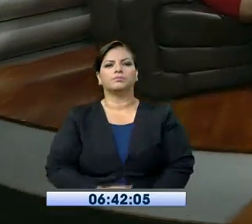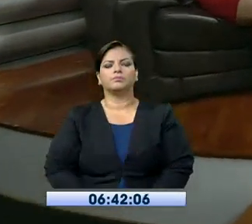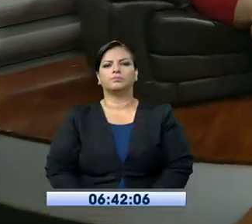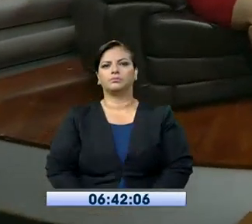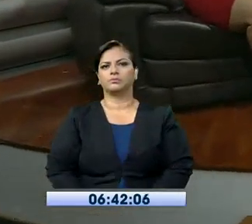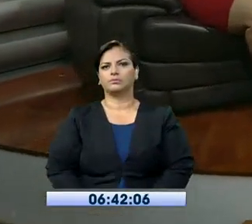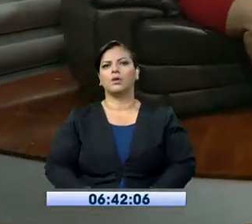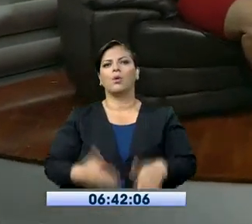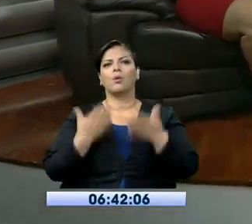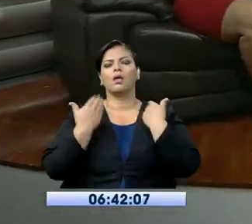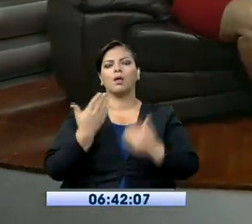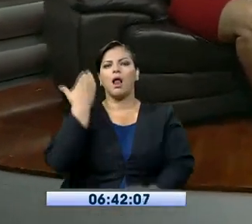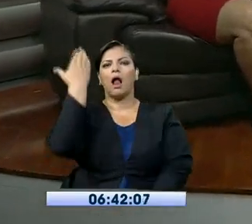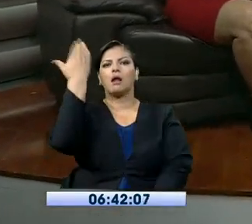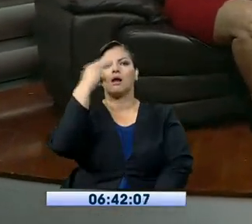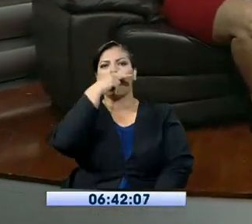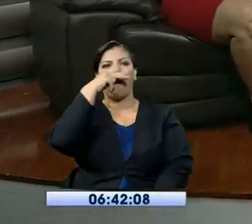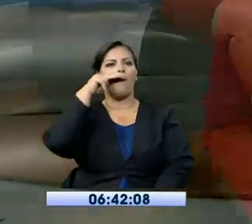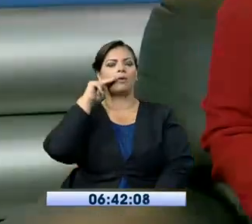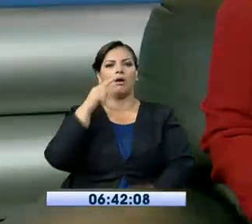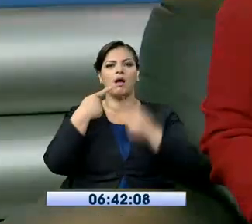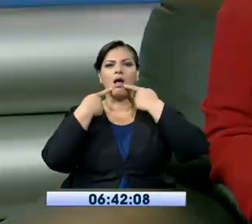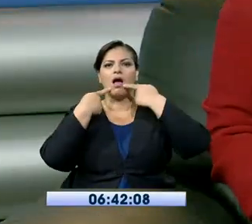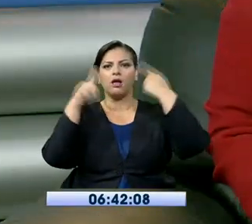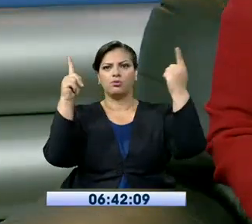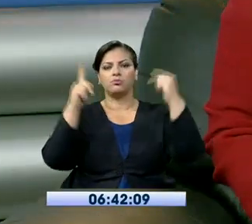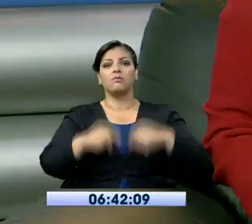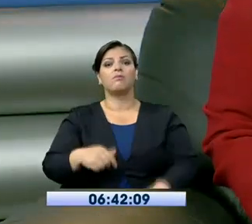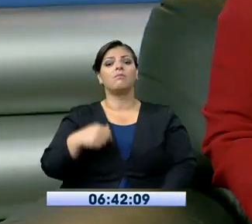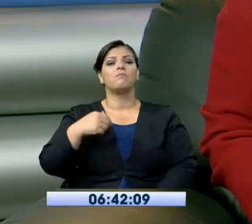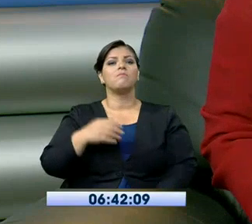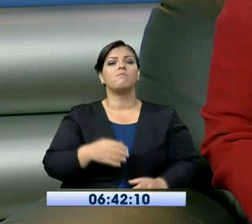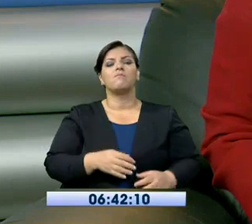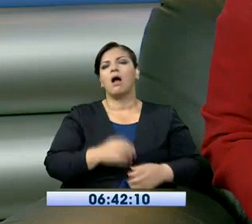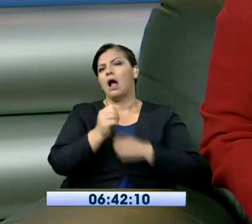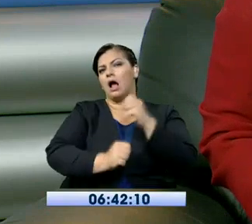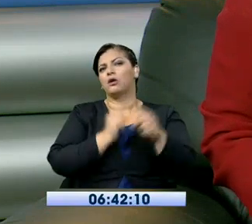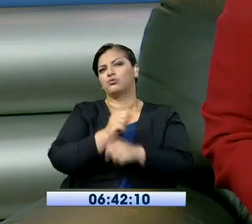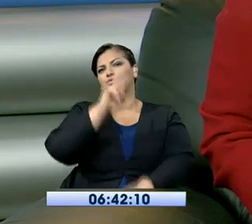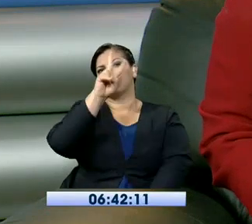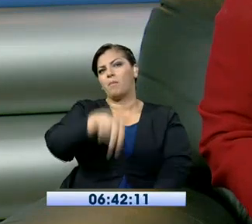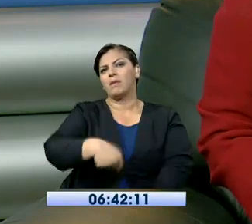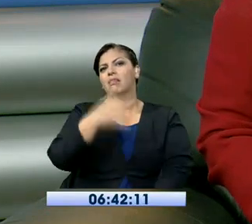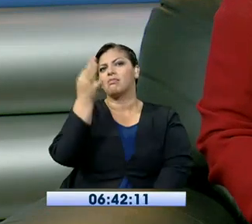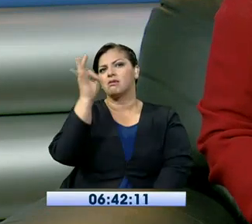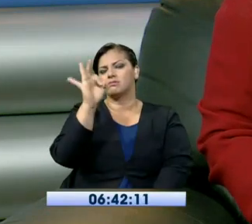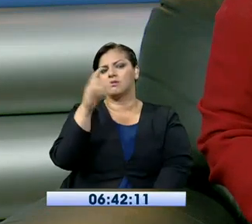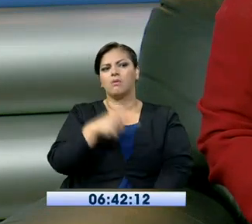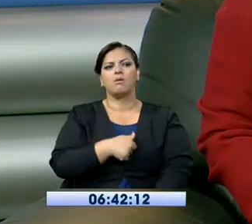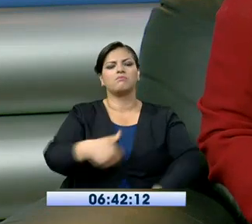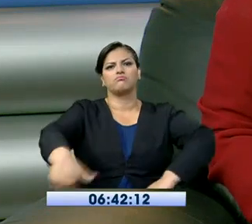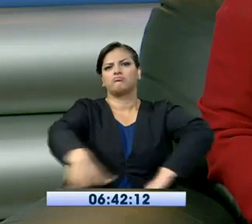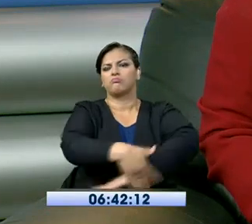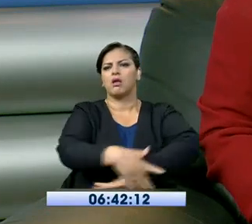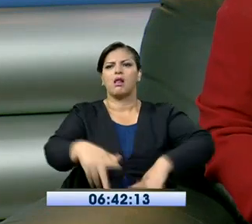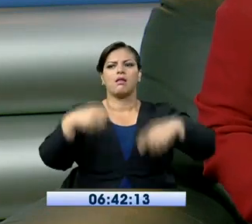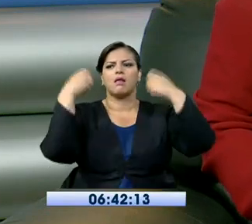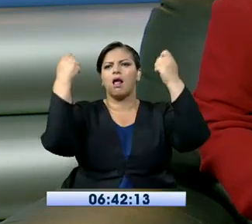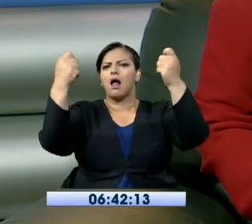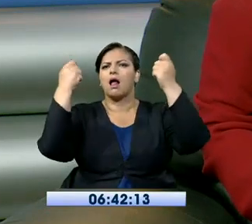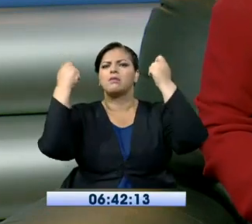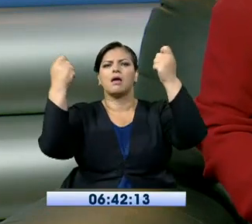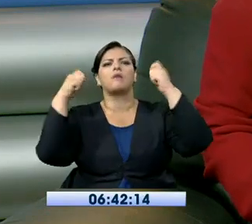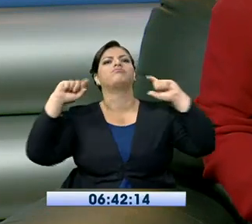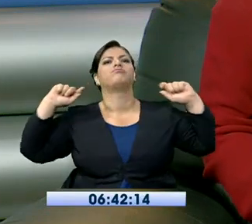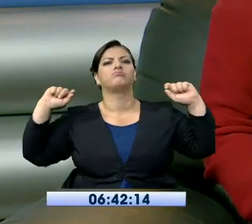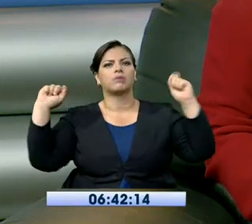El alcalde de Guayaquil, Jaime Nebot, anunció que sin ser candidato estará en las calles haciendo campaña en el año 2019.